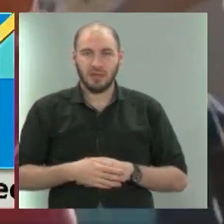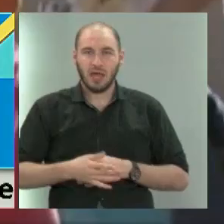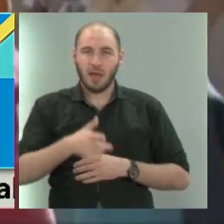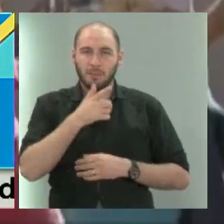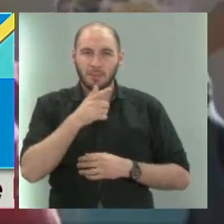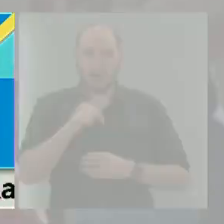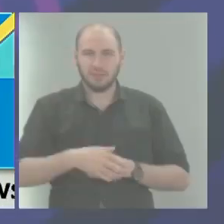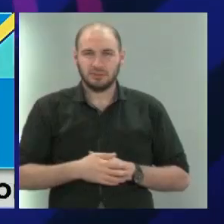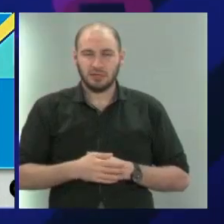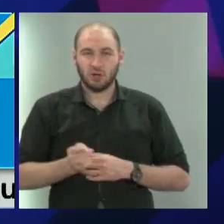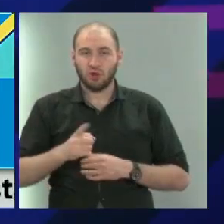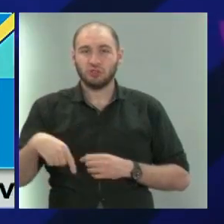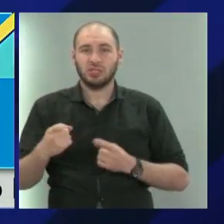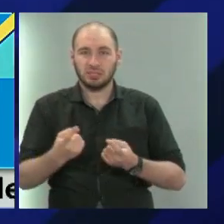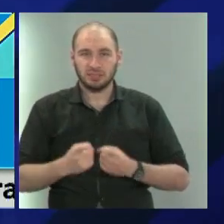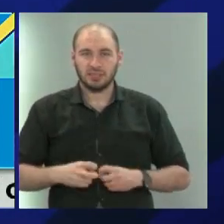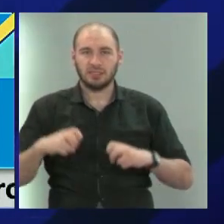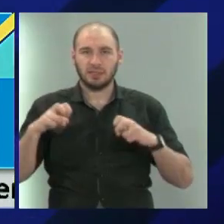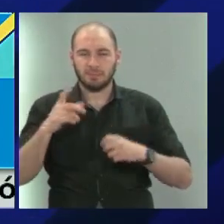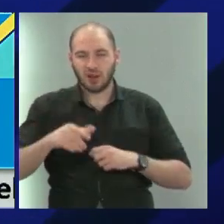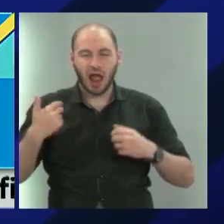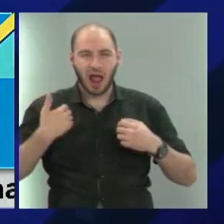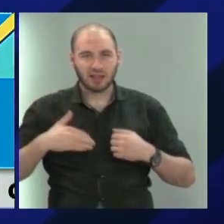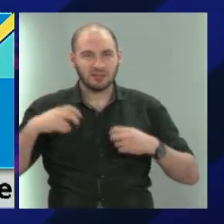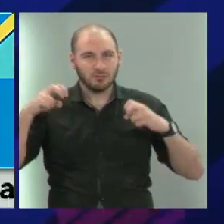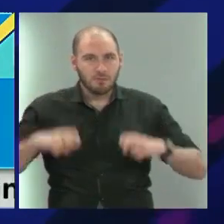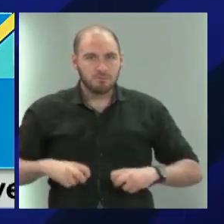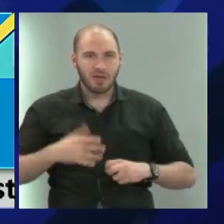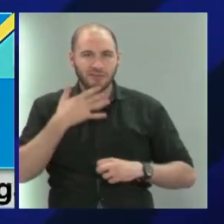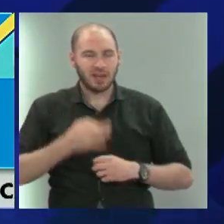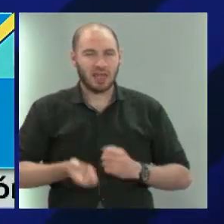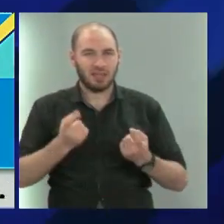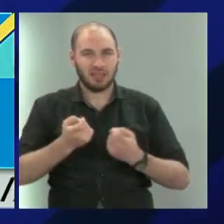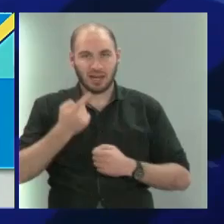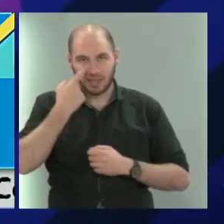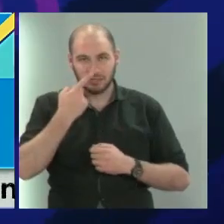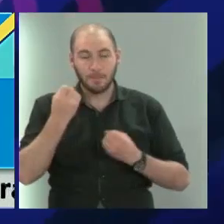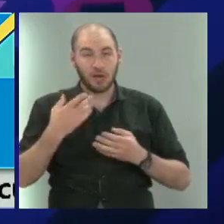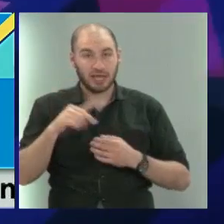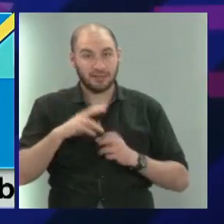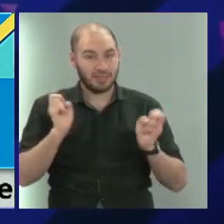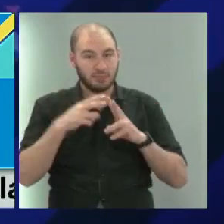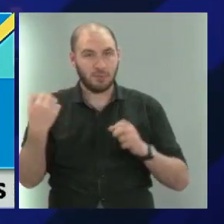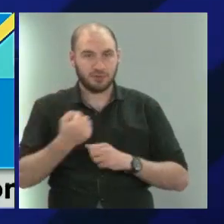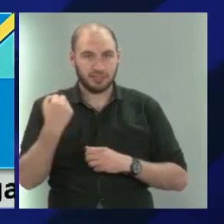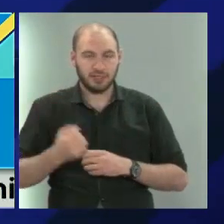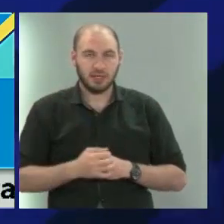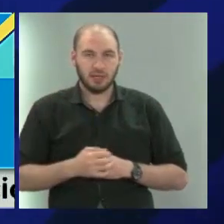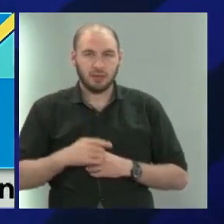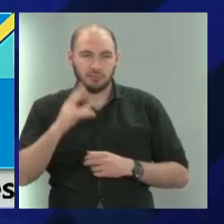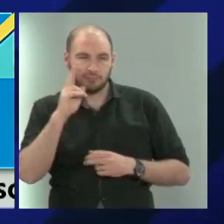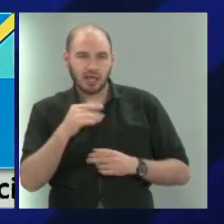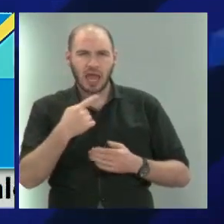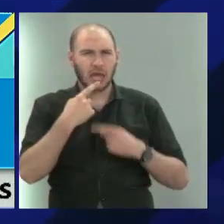parece que necesitamos hoy sentarnos los argentinos si realmente nos interesa, ¿no? Porque esto es todo un tema también, ¿no? Cuando uno mira